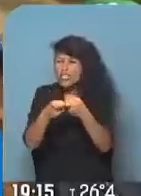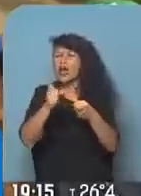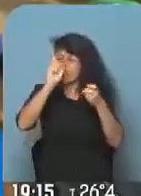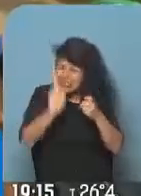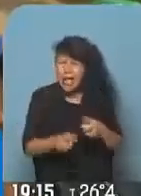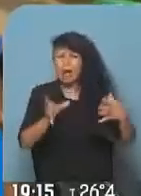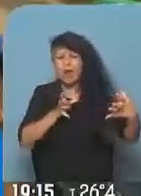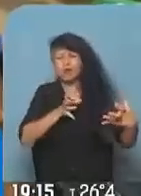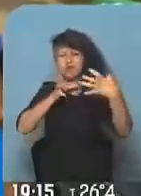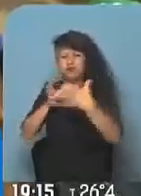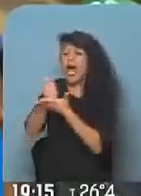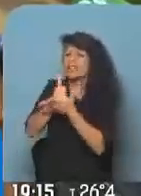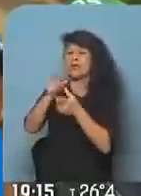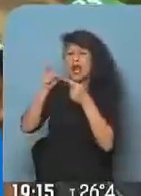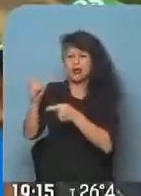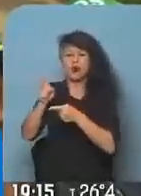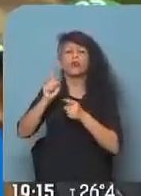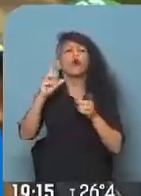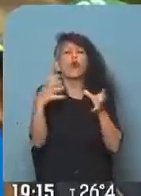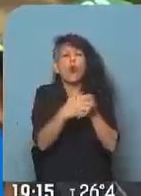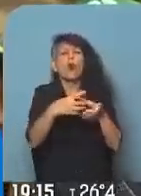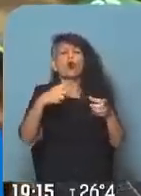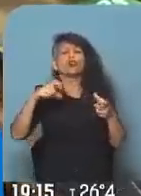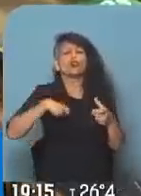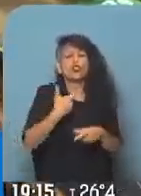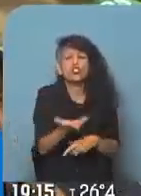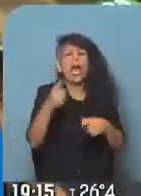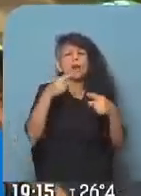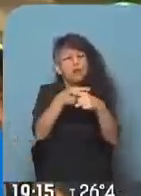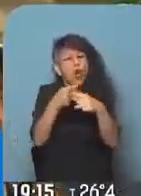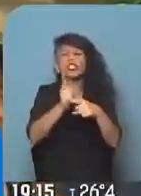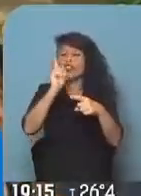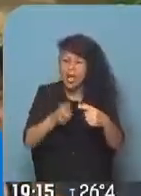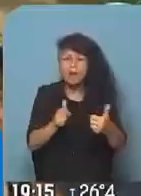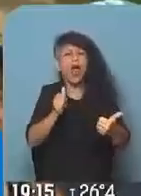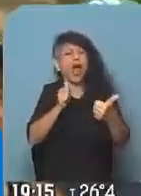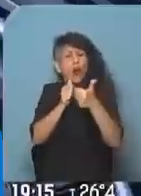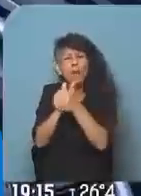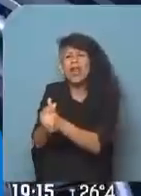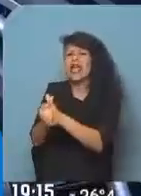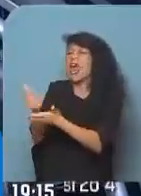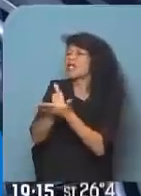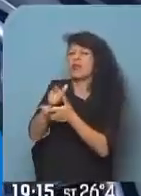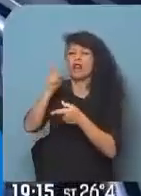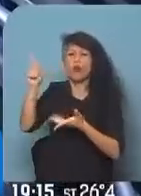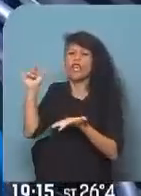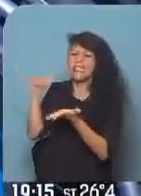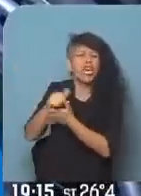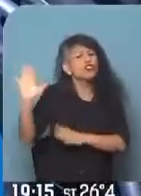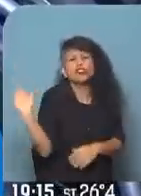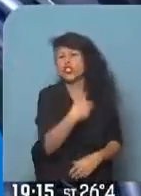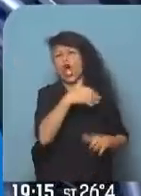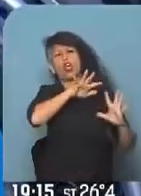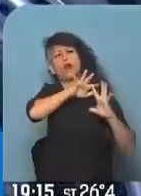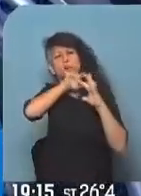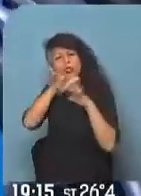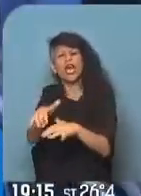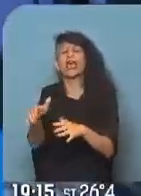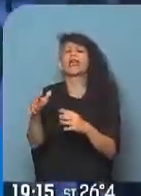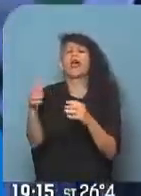Y muchos sectores sociales y políticos van a ir a recibirlo a Ezeiza. Vamos a ir todos a recibirlo a Ezeiza,